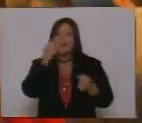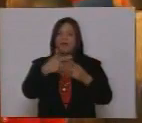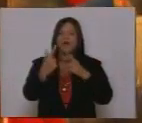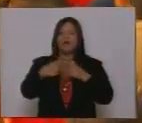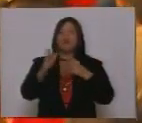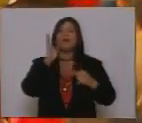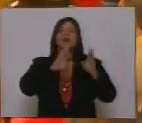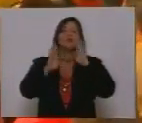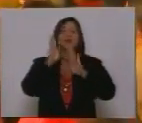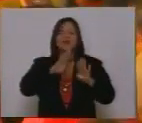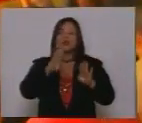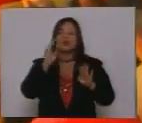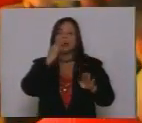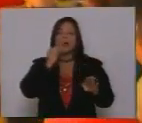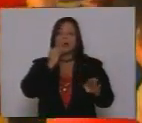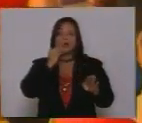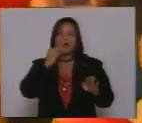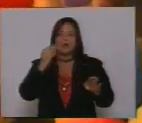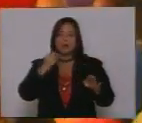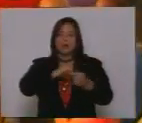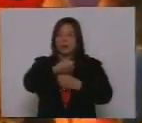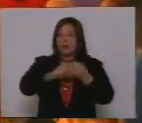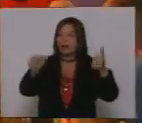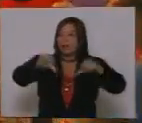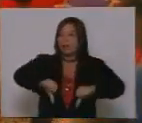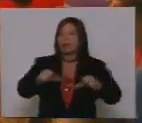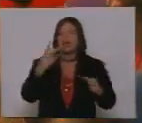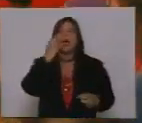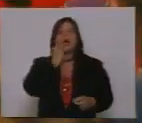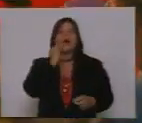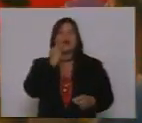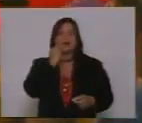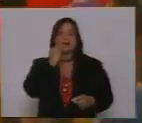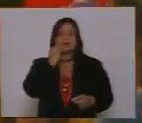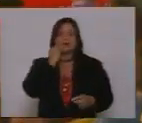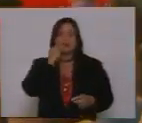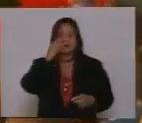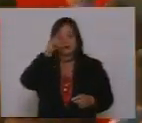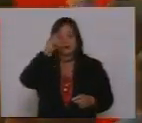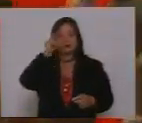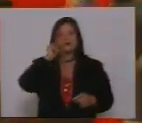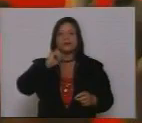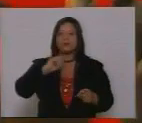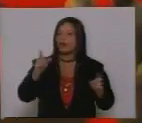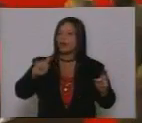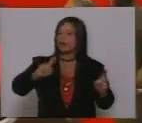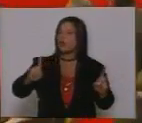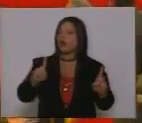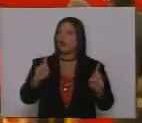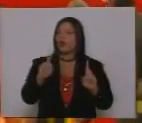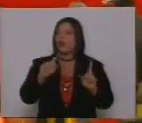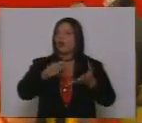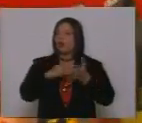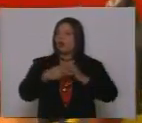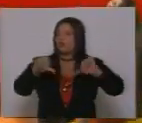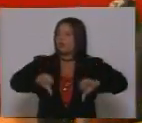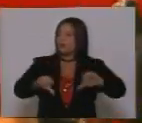nuestra juventud e implosionar a nuestra juventud. No es poca cosa